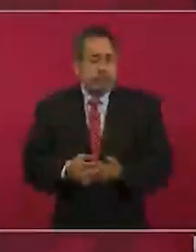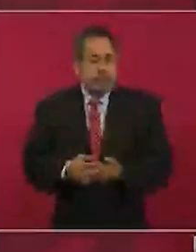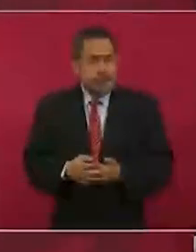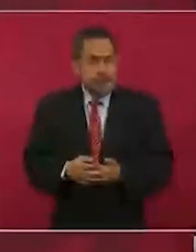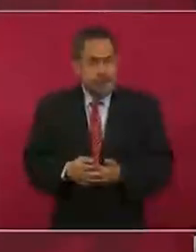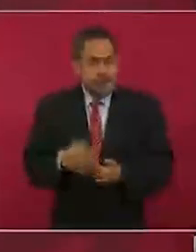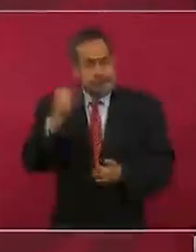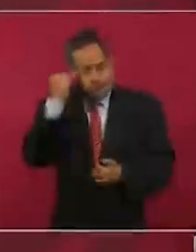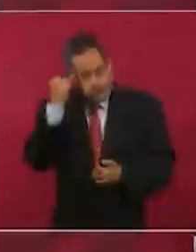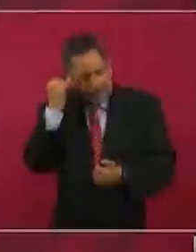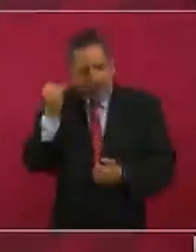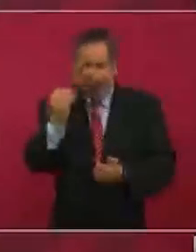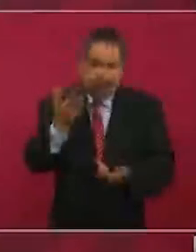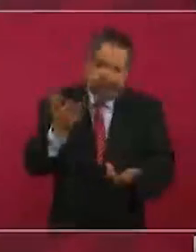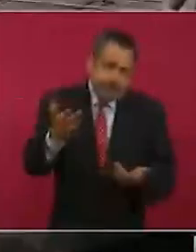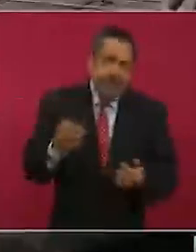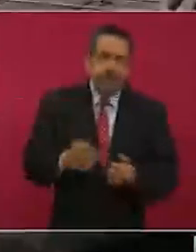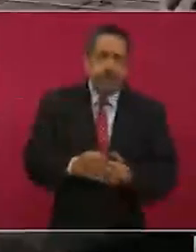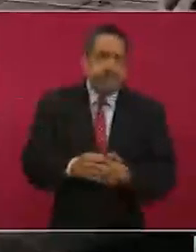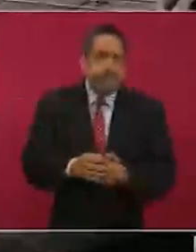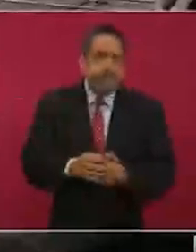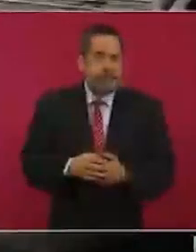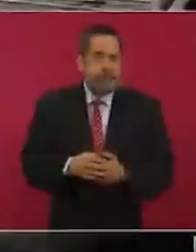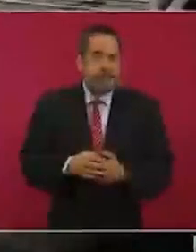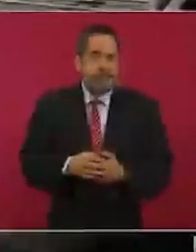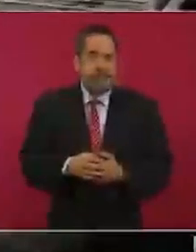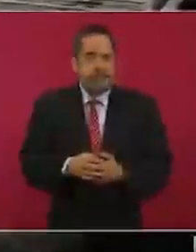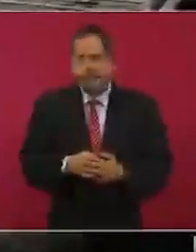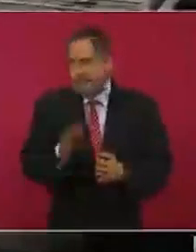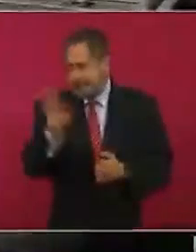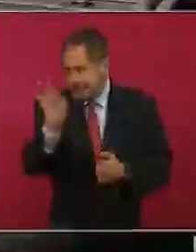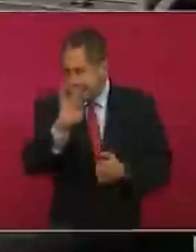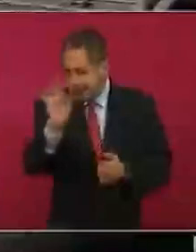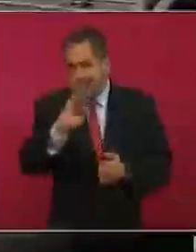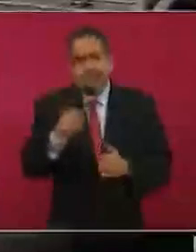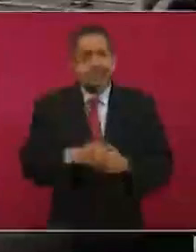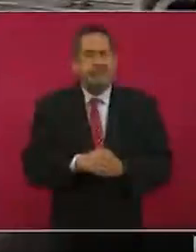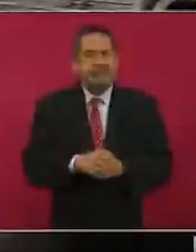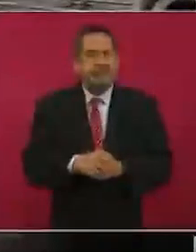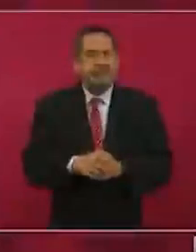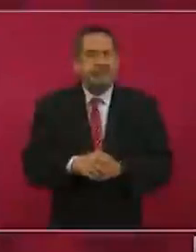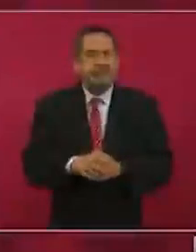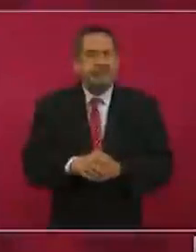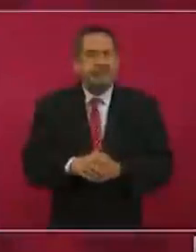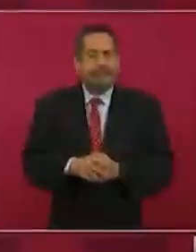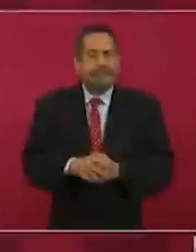va a suceder, pero si Estados Unidos